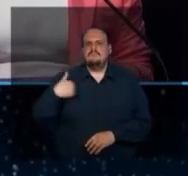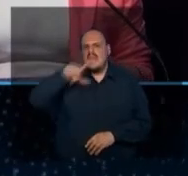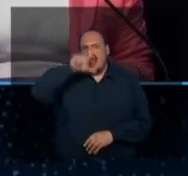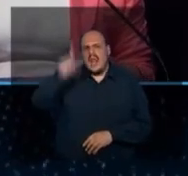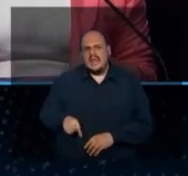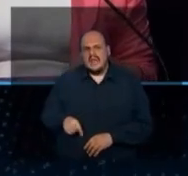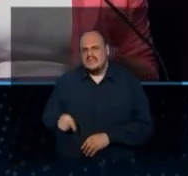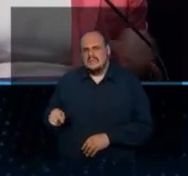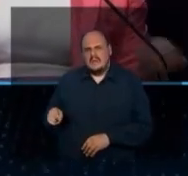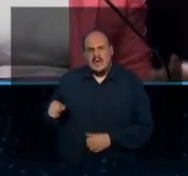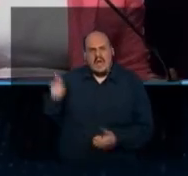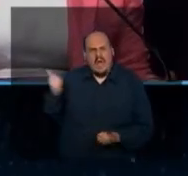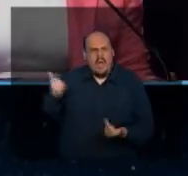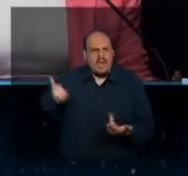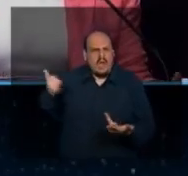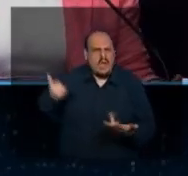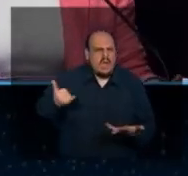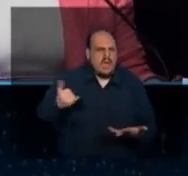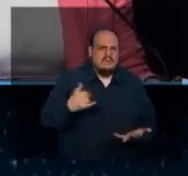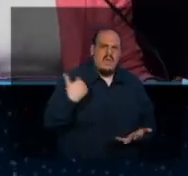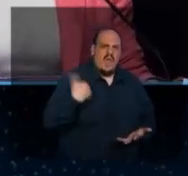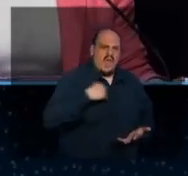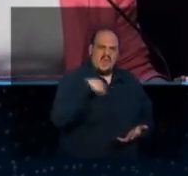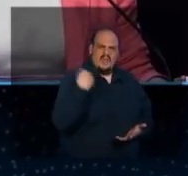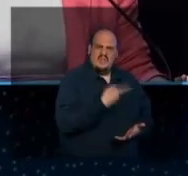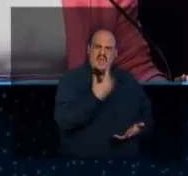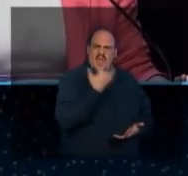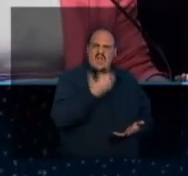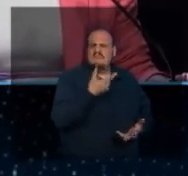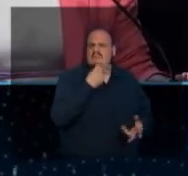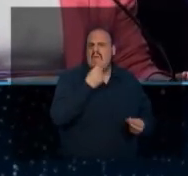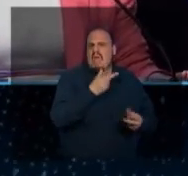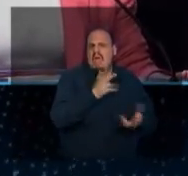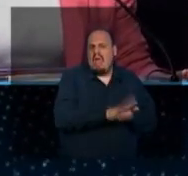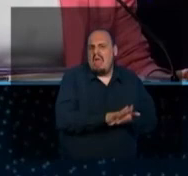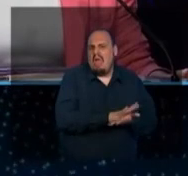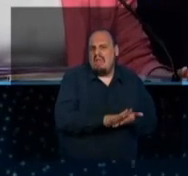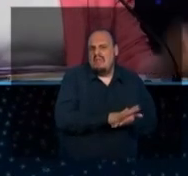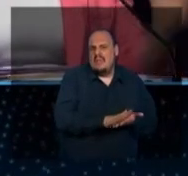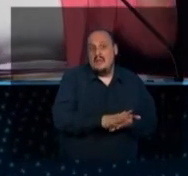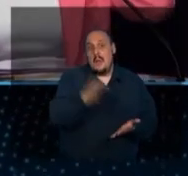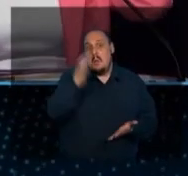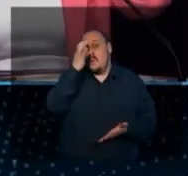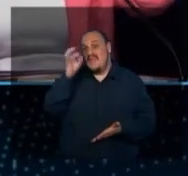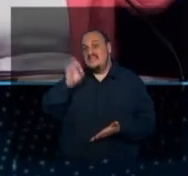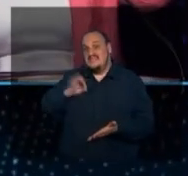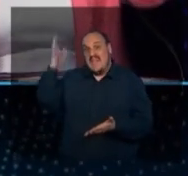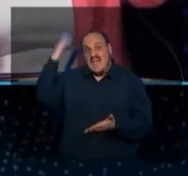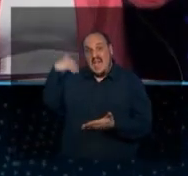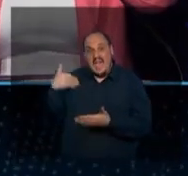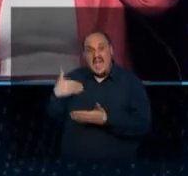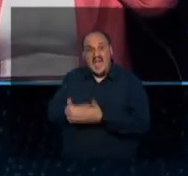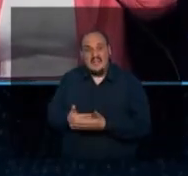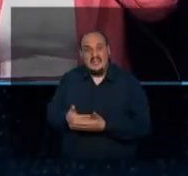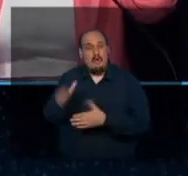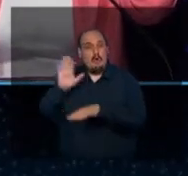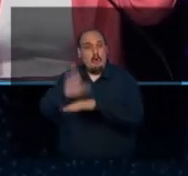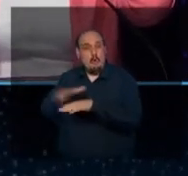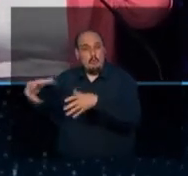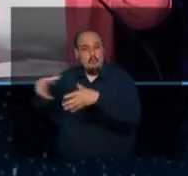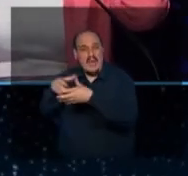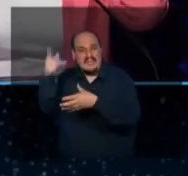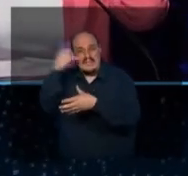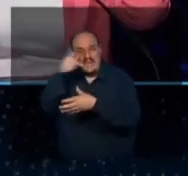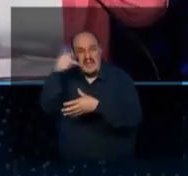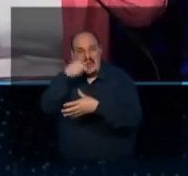todo pero los argentinos no tenemos nada hace 20 años que la mafia política y sindical del quichis se